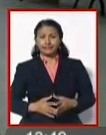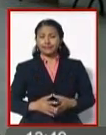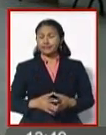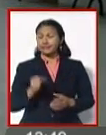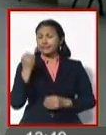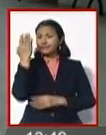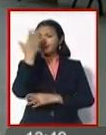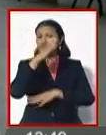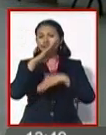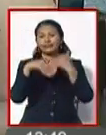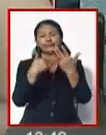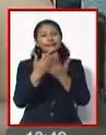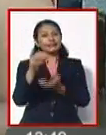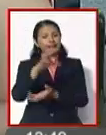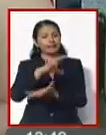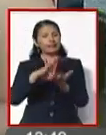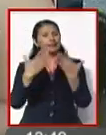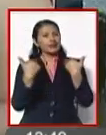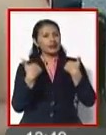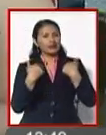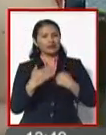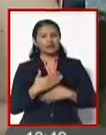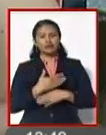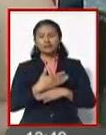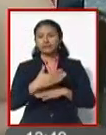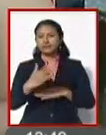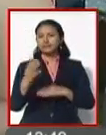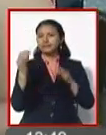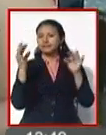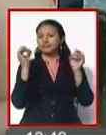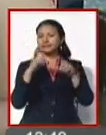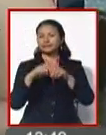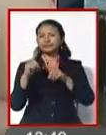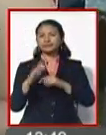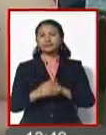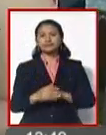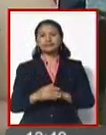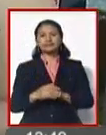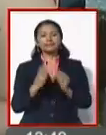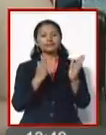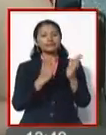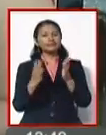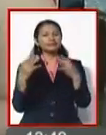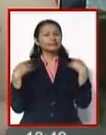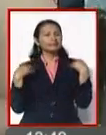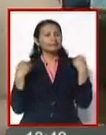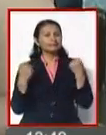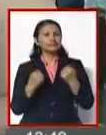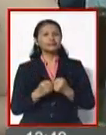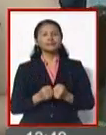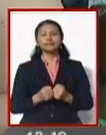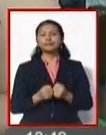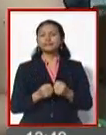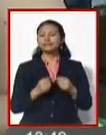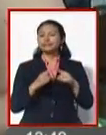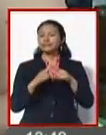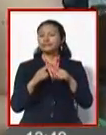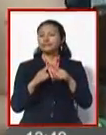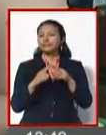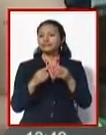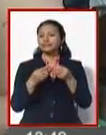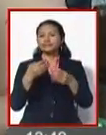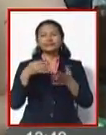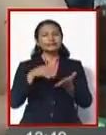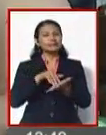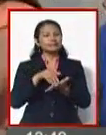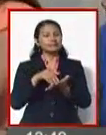vista ciega a todo el conflicto que se viene, ¿no? Peor en un sistema de salud tan susceptible y tan